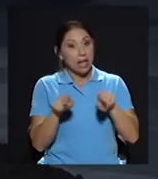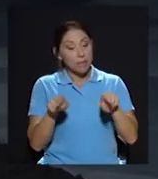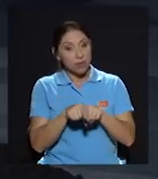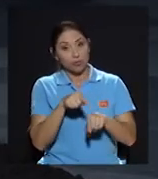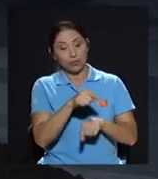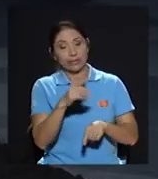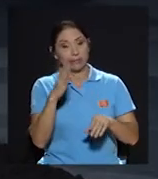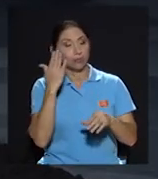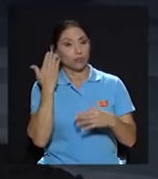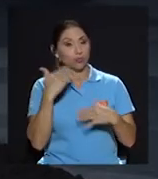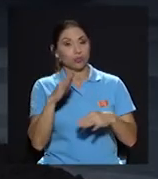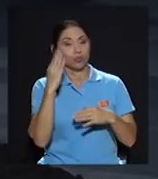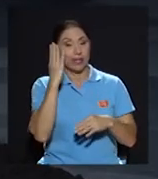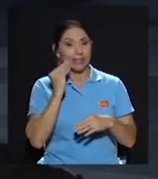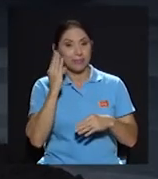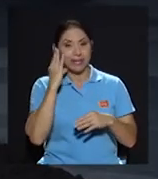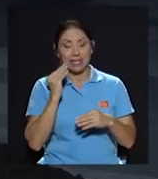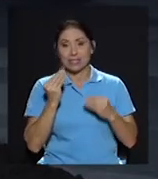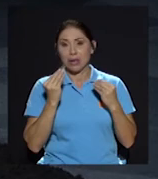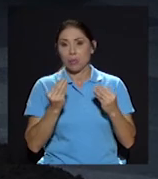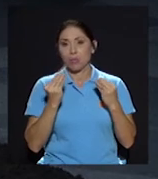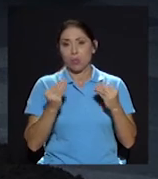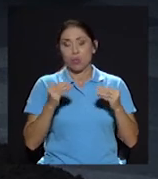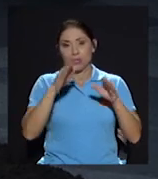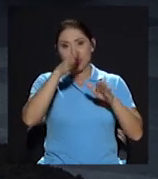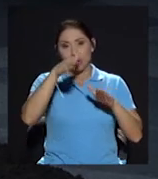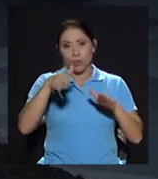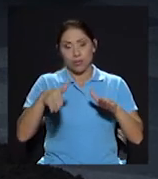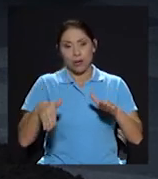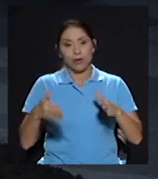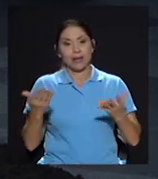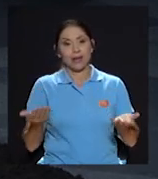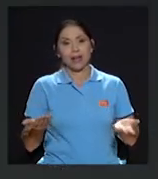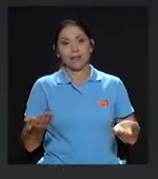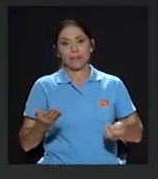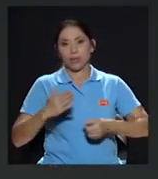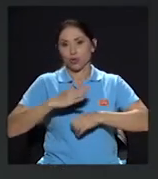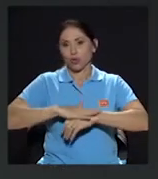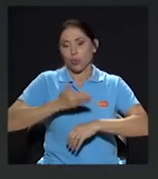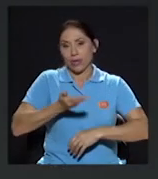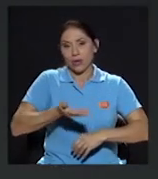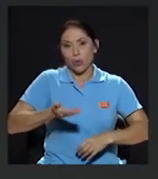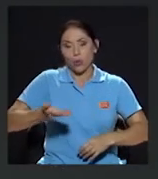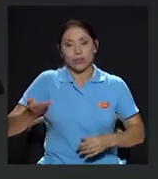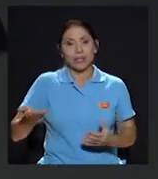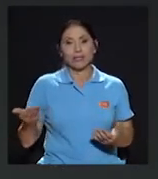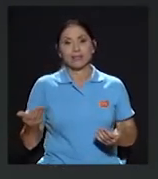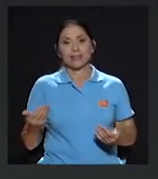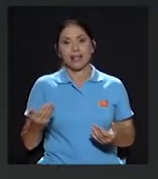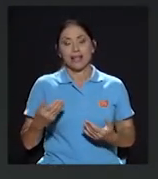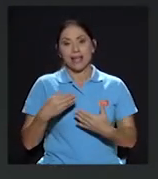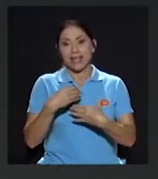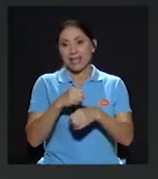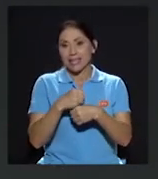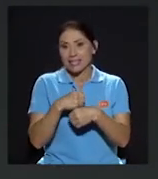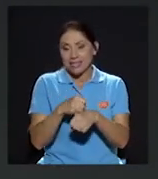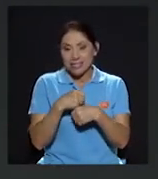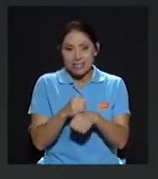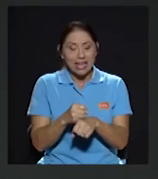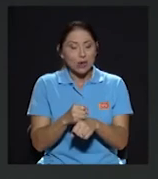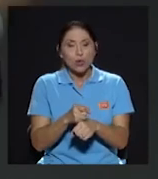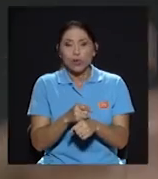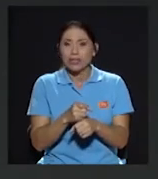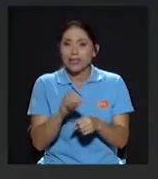estoy seguro enorme de cosas que se hicieron con enorme dificultad